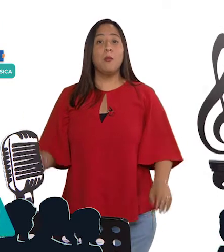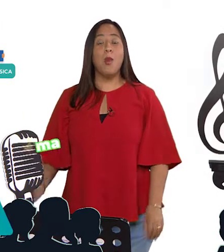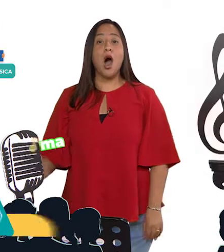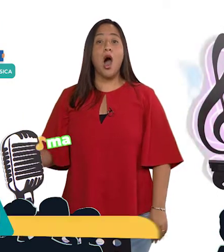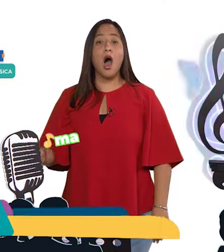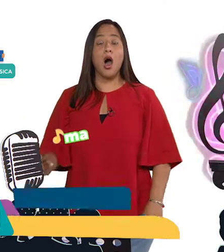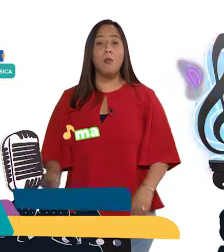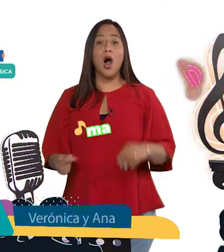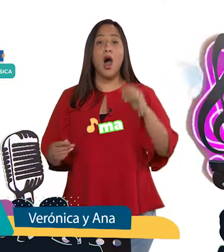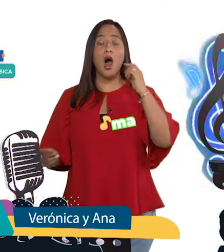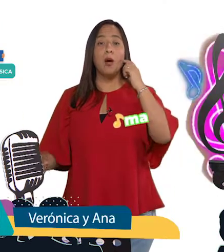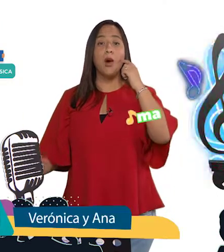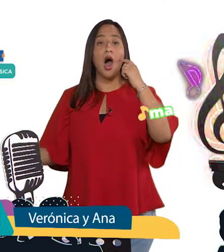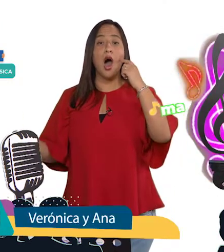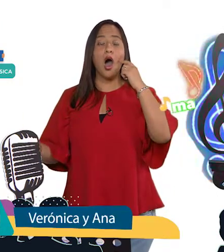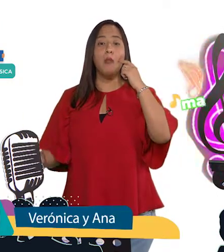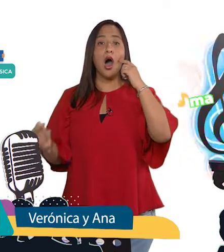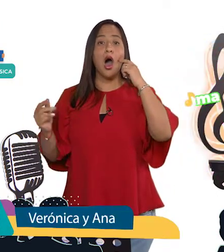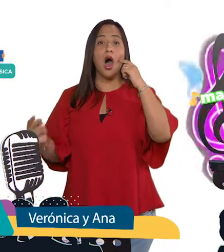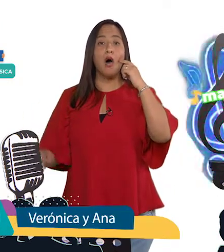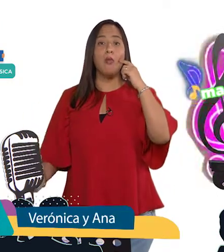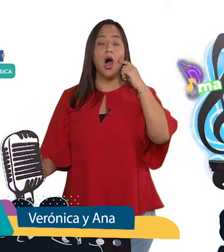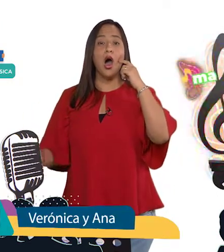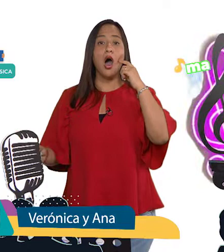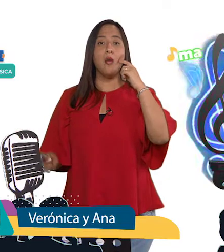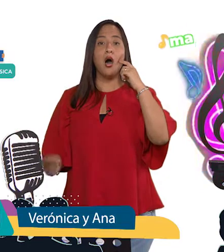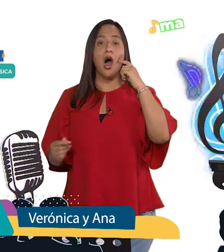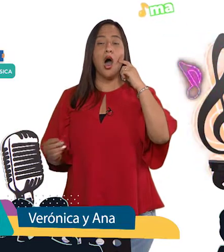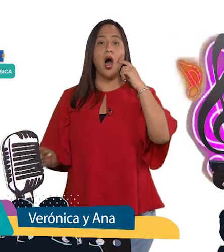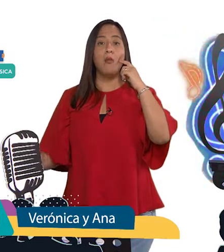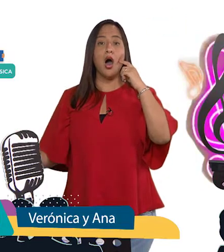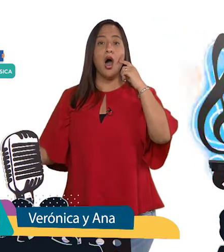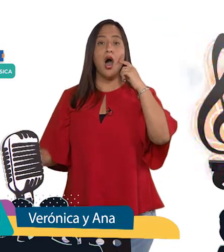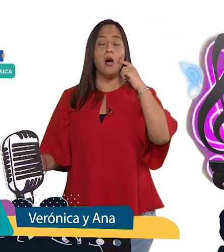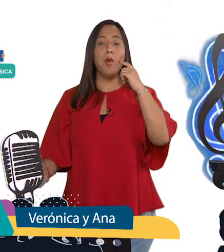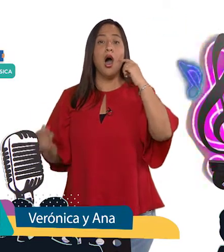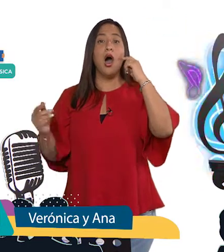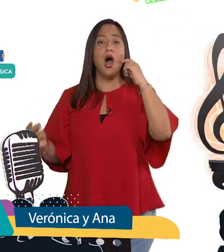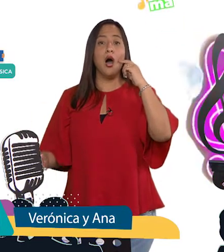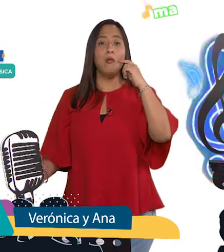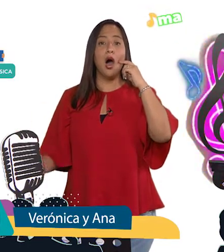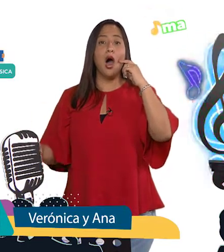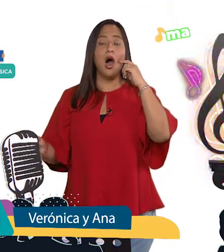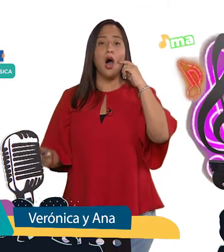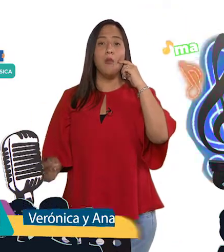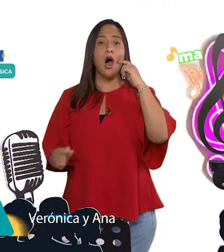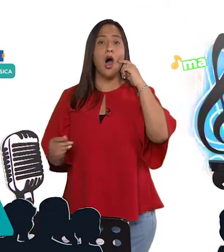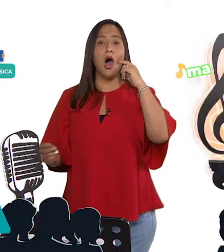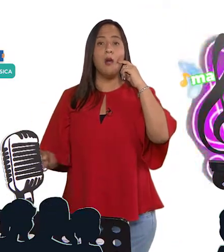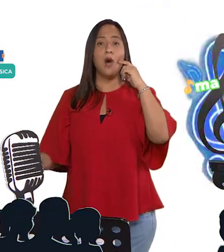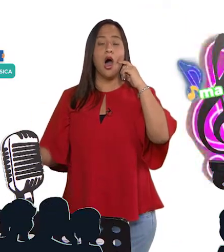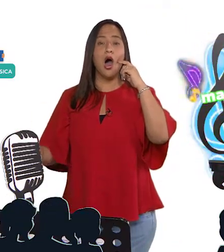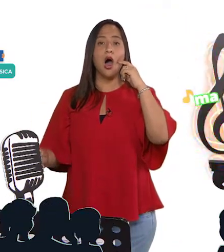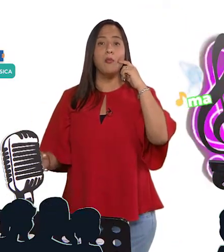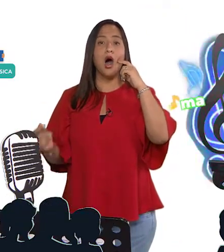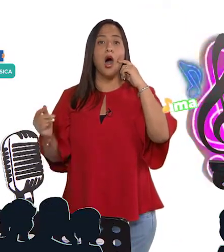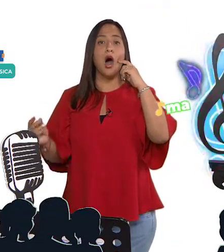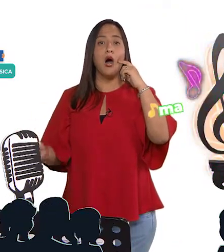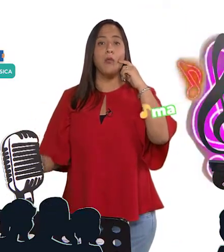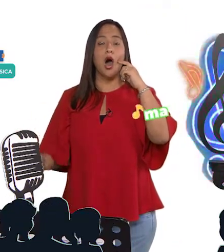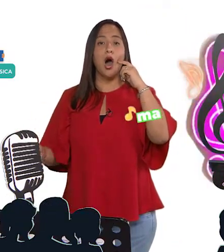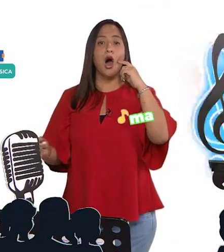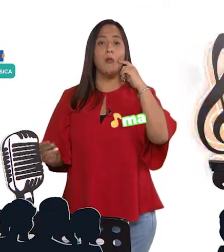1, 2, 3, 4. Ma, ma, ma, ma, ma, ma, ma, ma, ma, ma, ma,